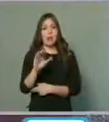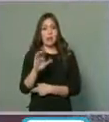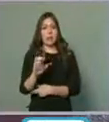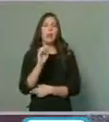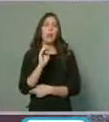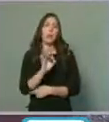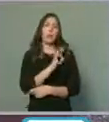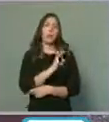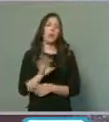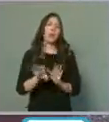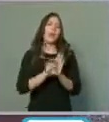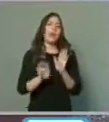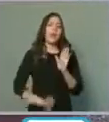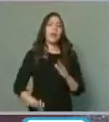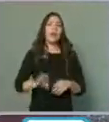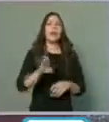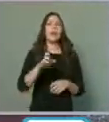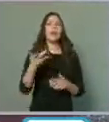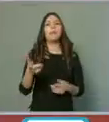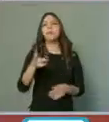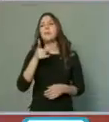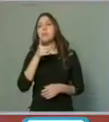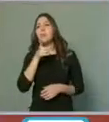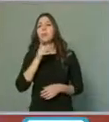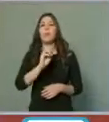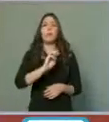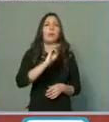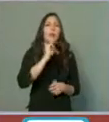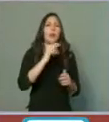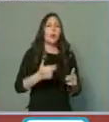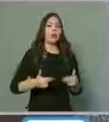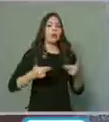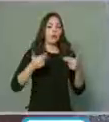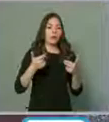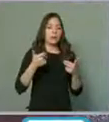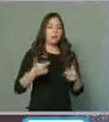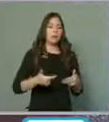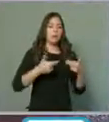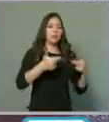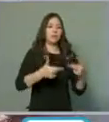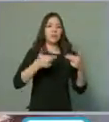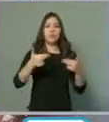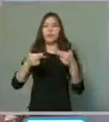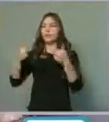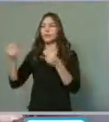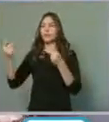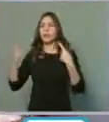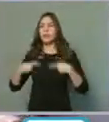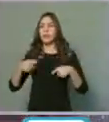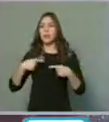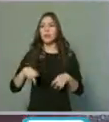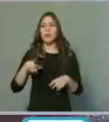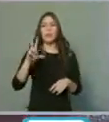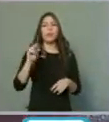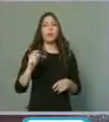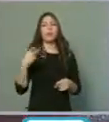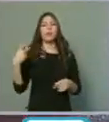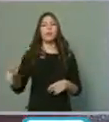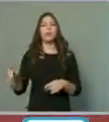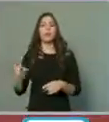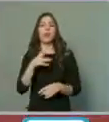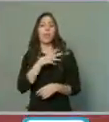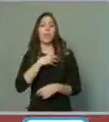es, supongamos que un padre o una madre hereda su dinero a muchas personas menos a su